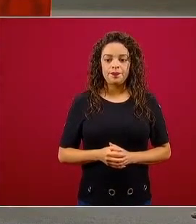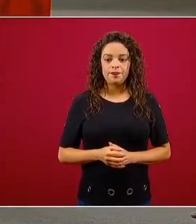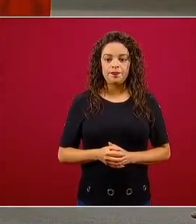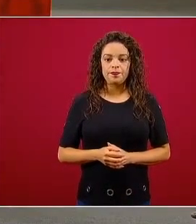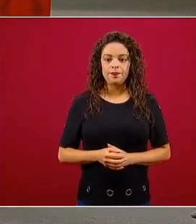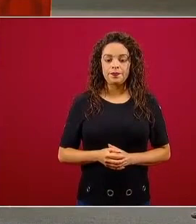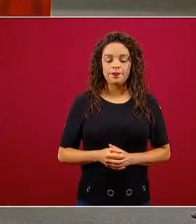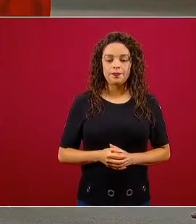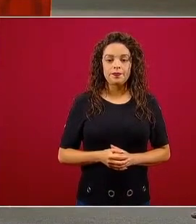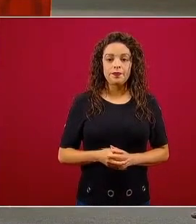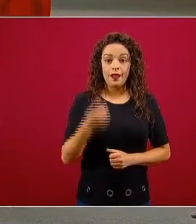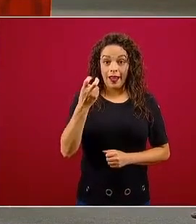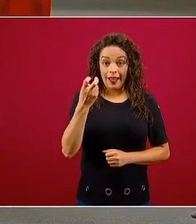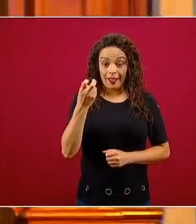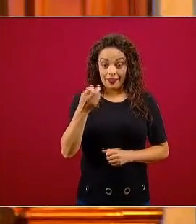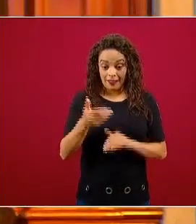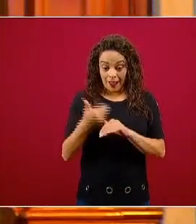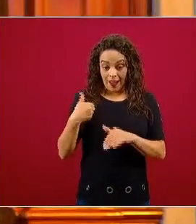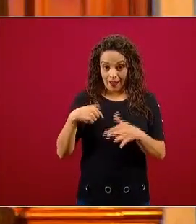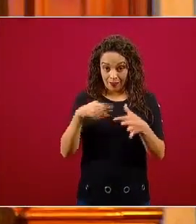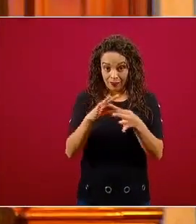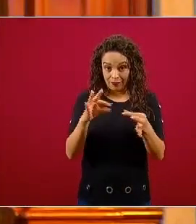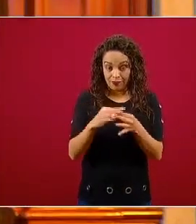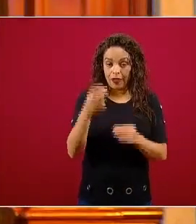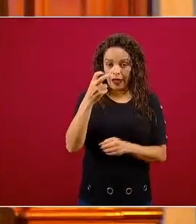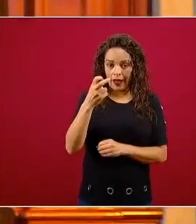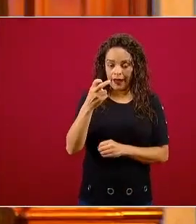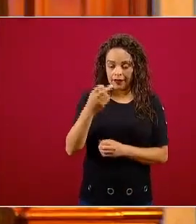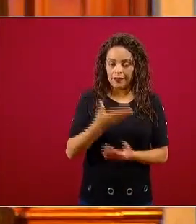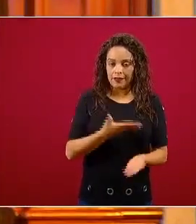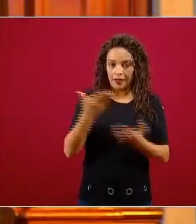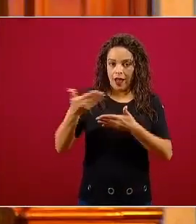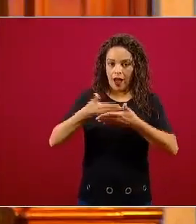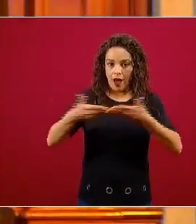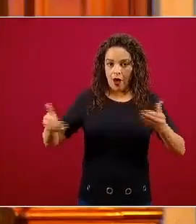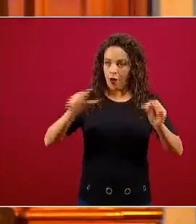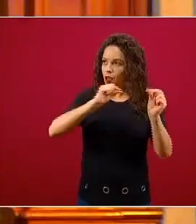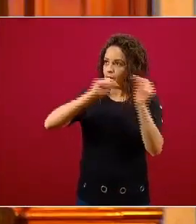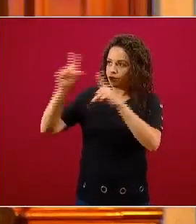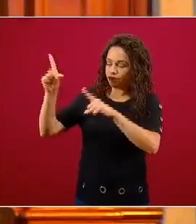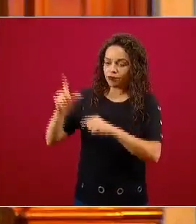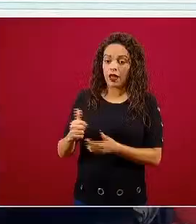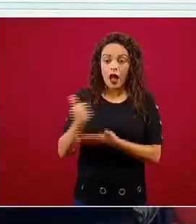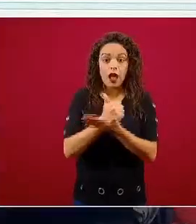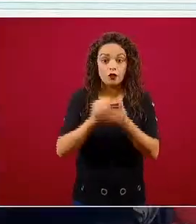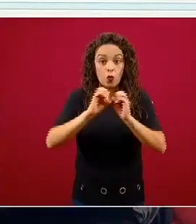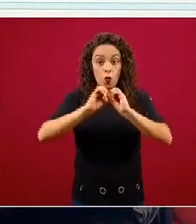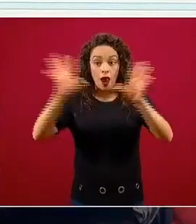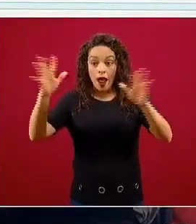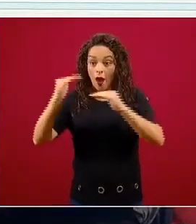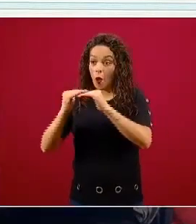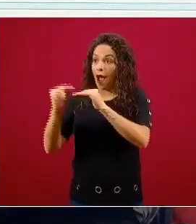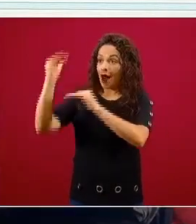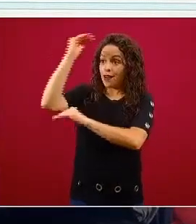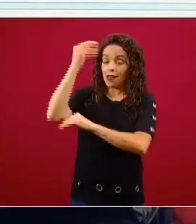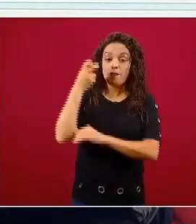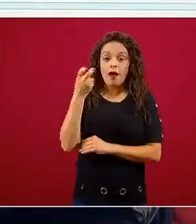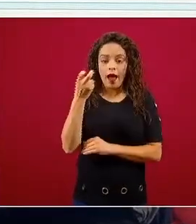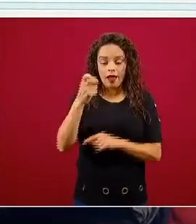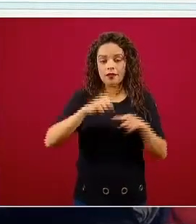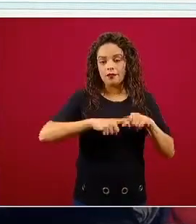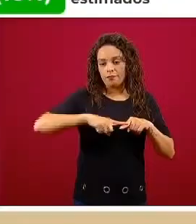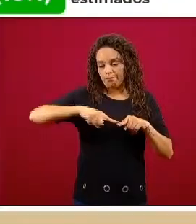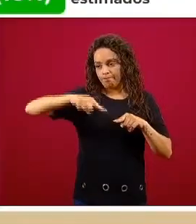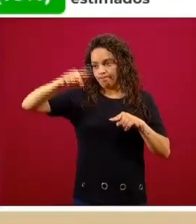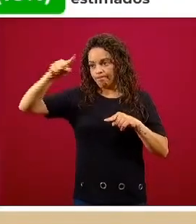Aquí está, la línea de color azul claro, que está hasta la parte superior, es precisamente la curva